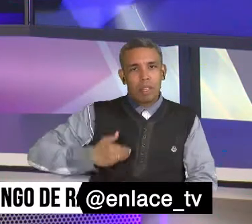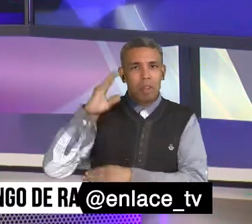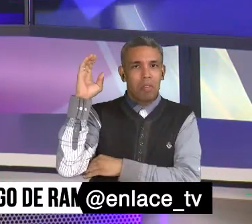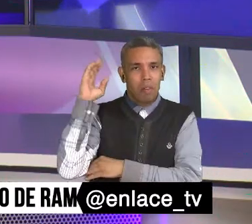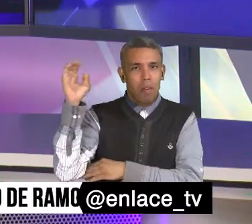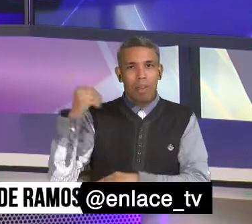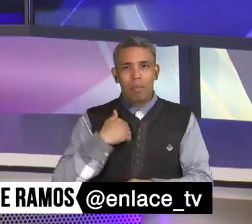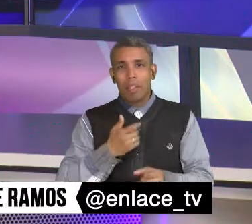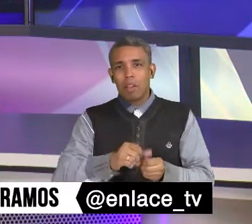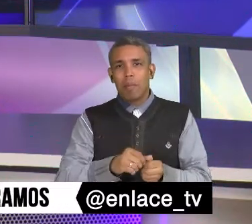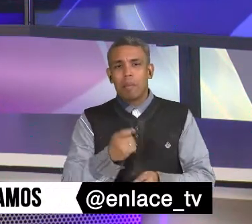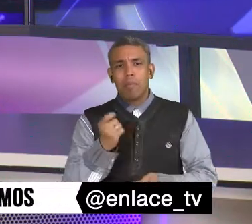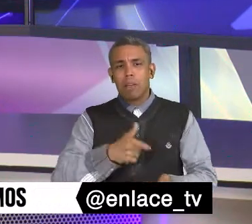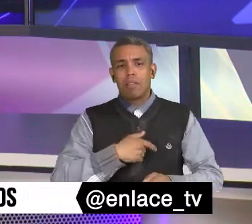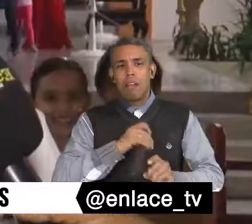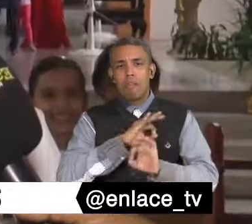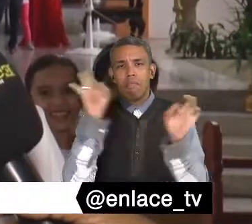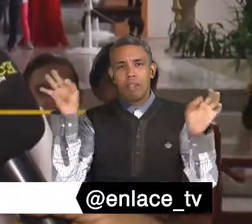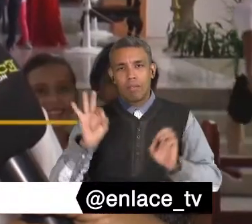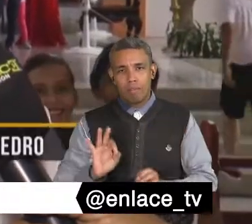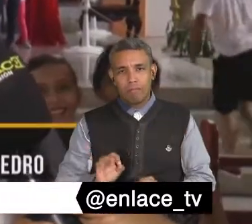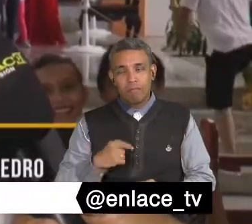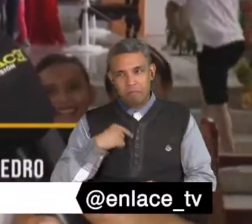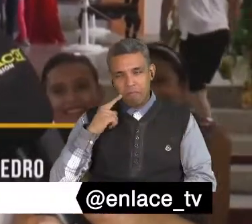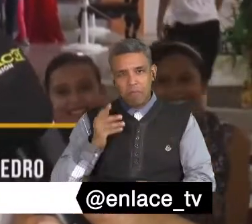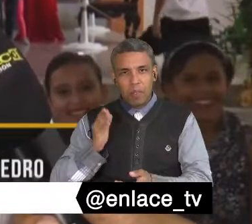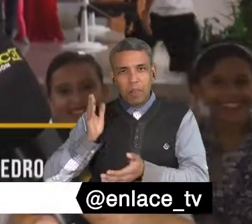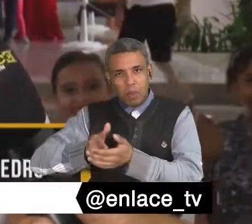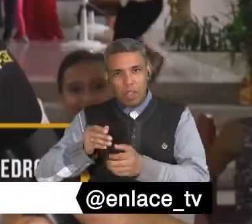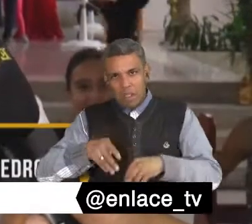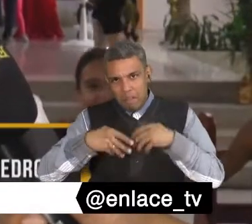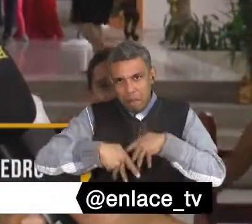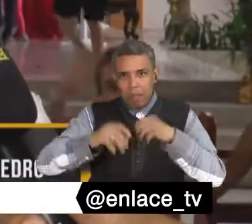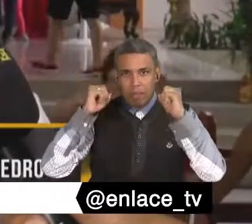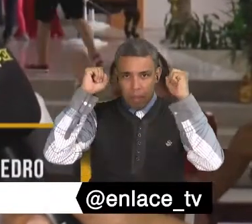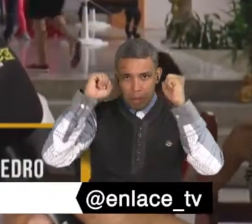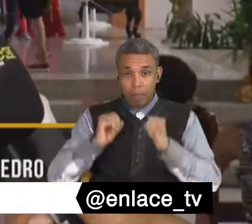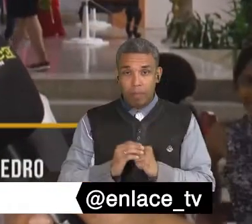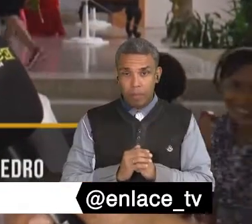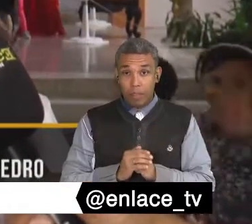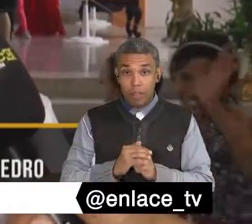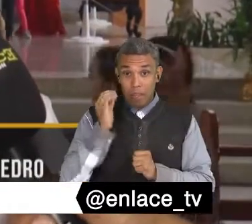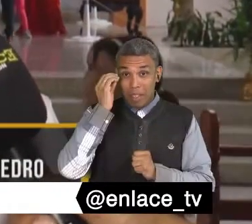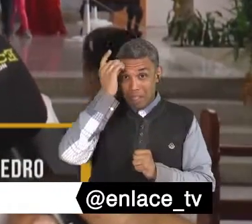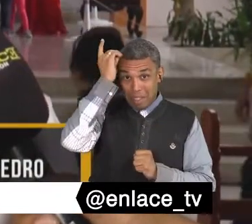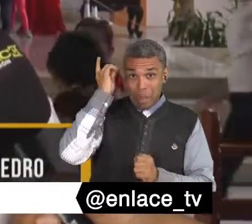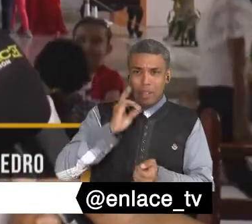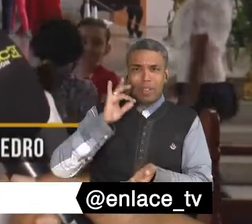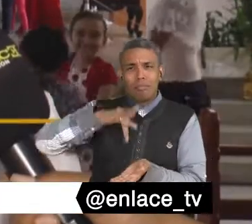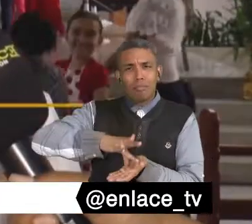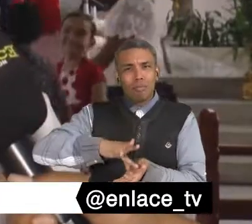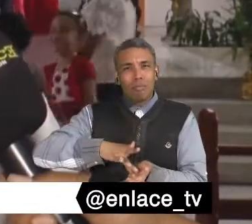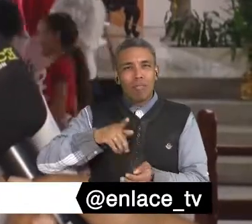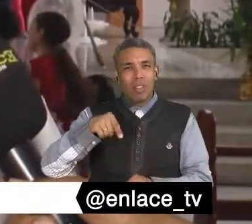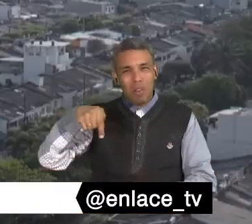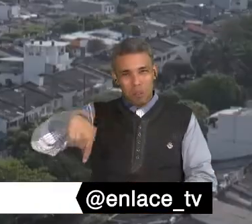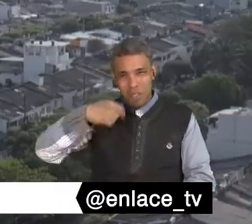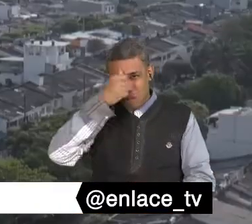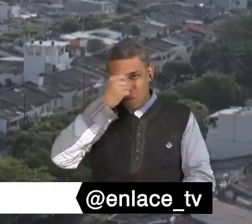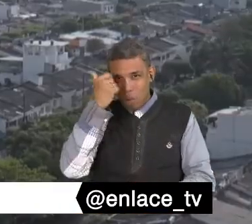de Barranca Bermeja. El alcalde Darío Echeverri ha estado este domingo en la Eucaristía de Bendición de Ramos y allí ha dialogado con